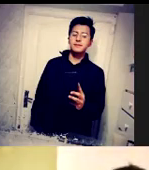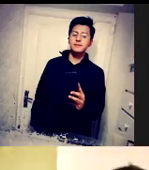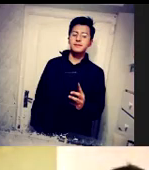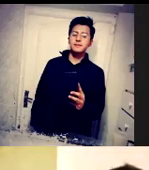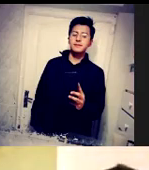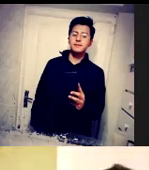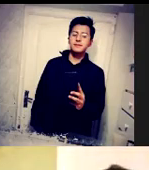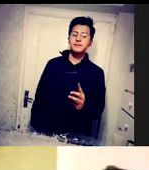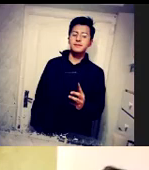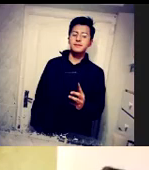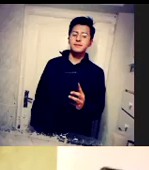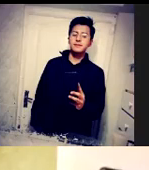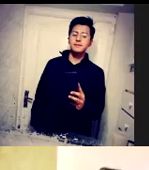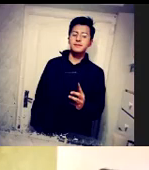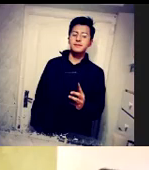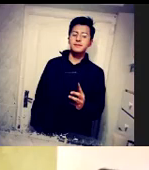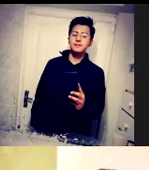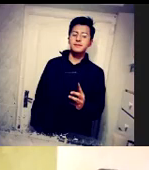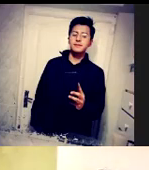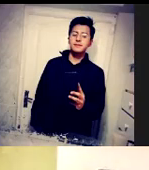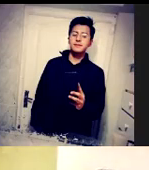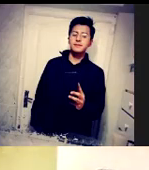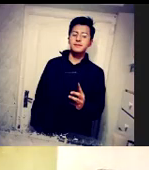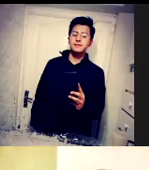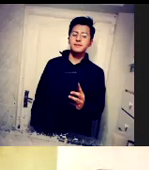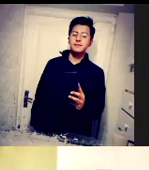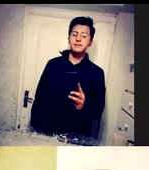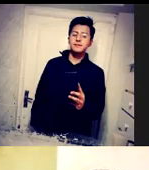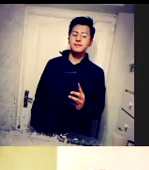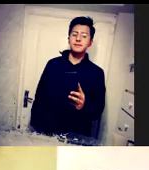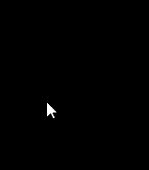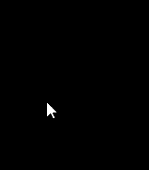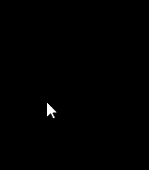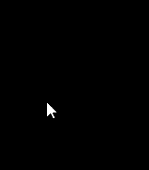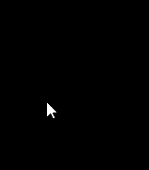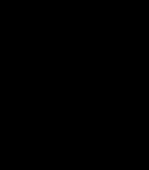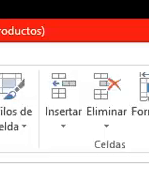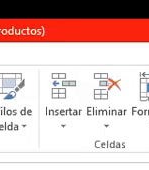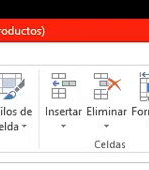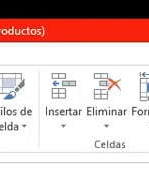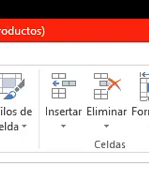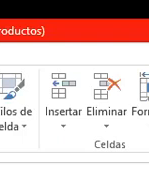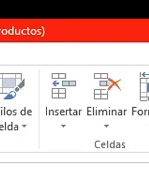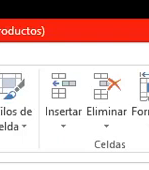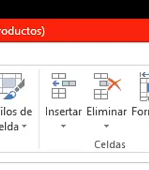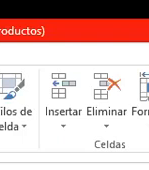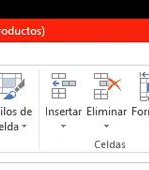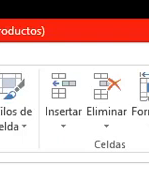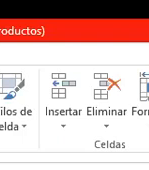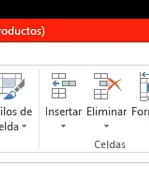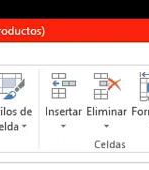déjame con ahora vamos a compartir pantalla contigo ya ya ahora sí el costo de